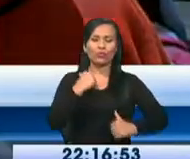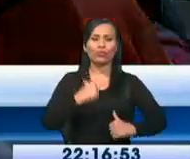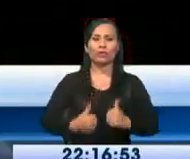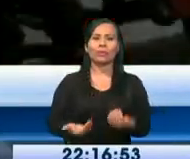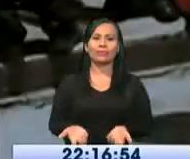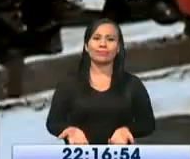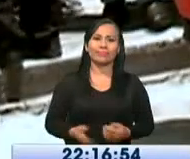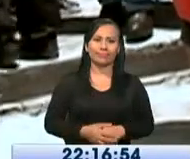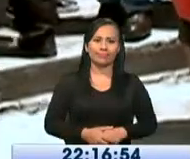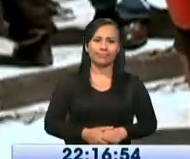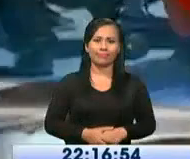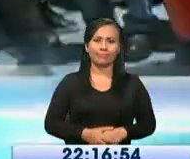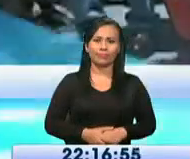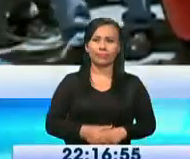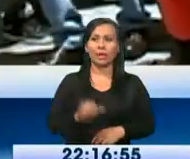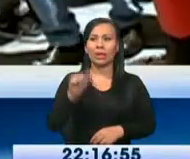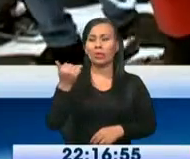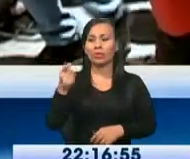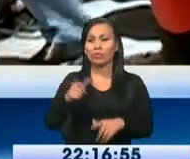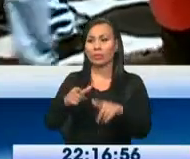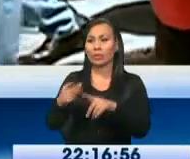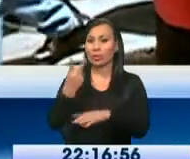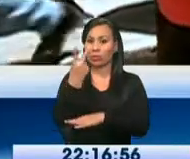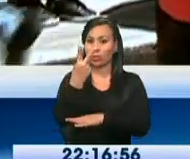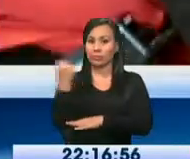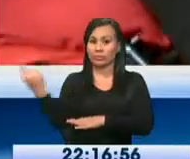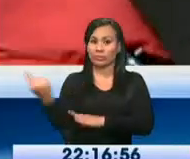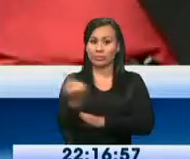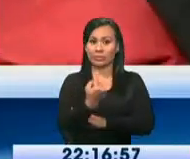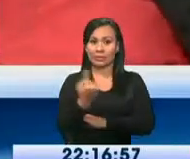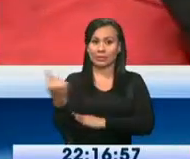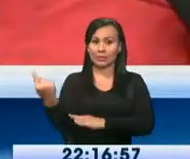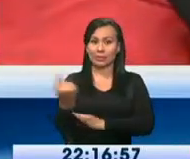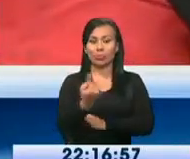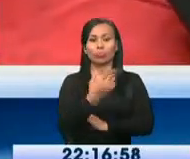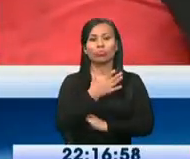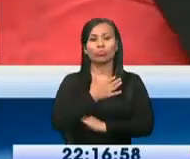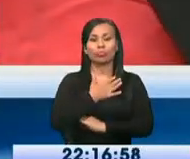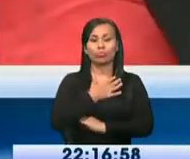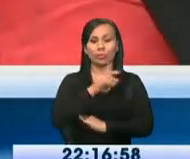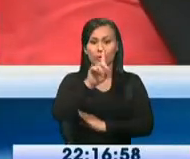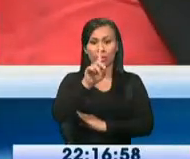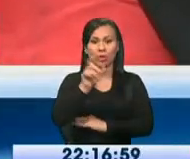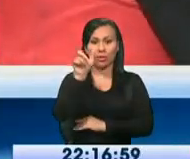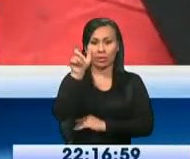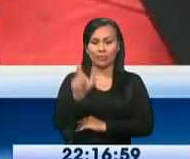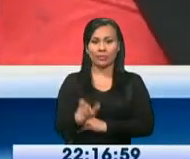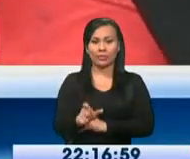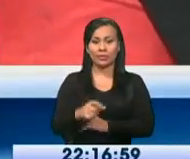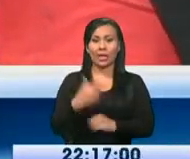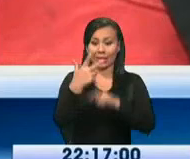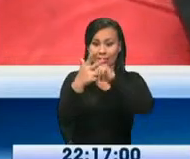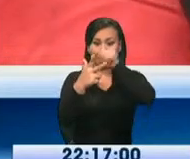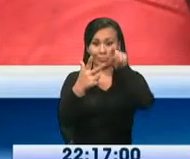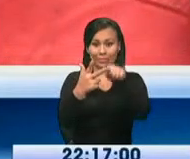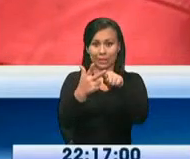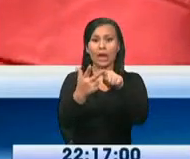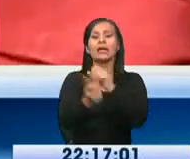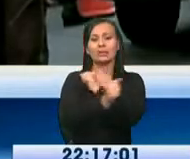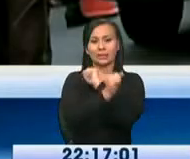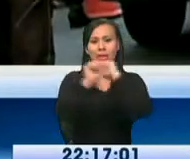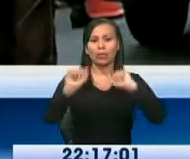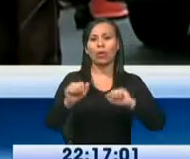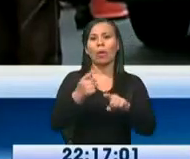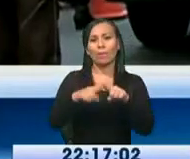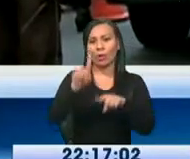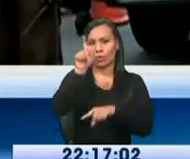tendido. Al arribo de los bomberos, dos ya fueron evacuados. Faltaba uno de los jornaleros y José, quien no recuperaba el conocimiento.